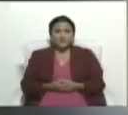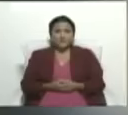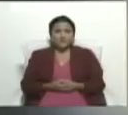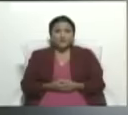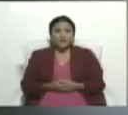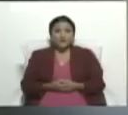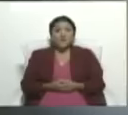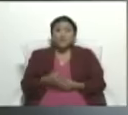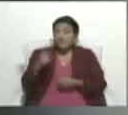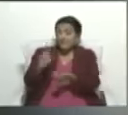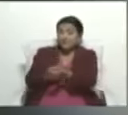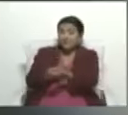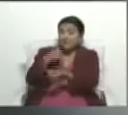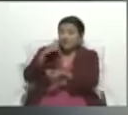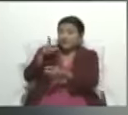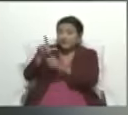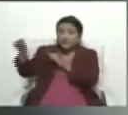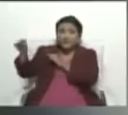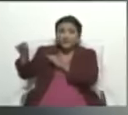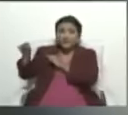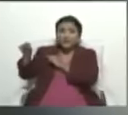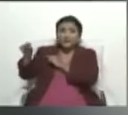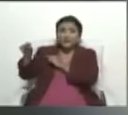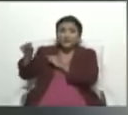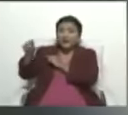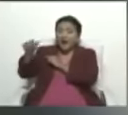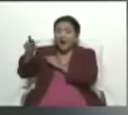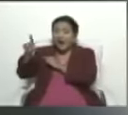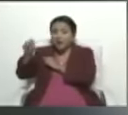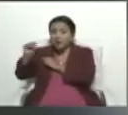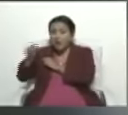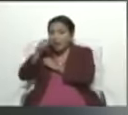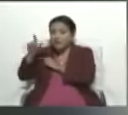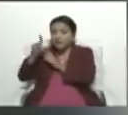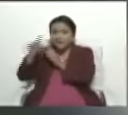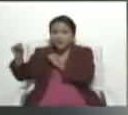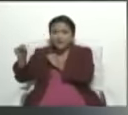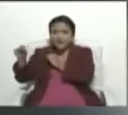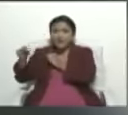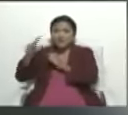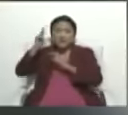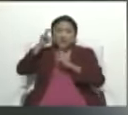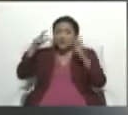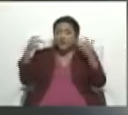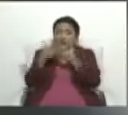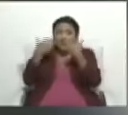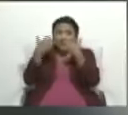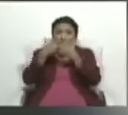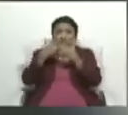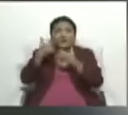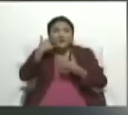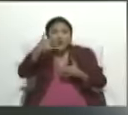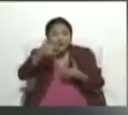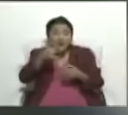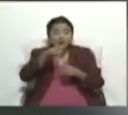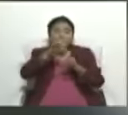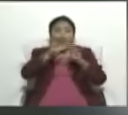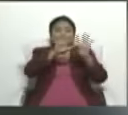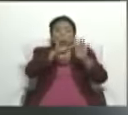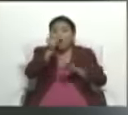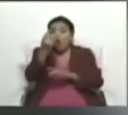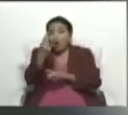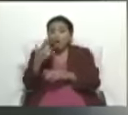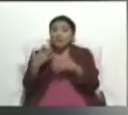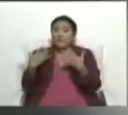Ella se ve que se va con Can, Carlos se va con Can, y después ve que hay una... Escucha una pelea, ya se aterra, empieza a llamar al 911 para llegar a la